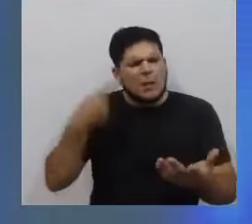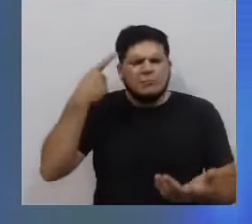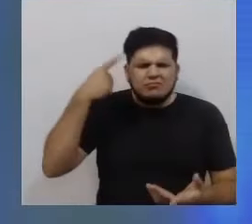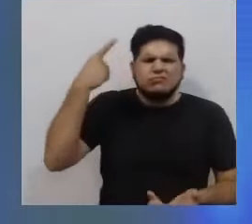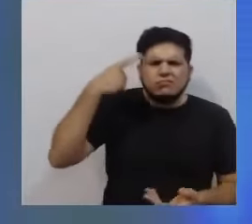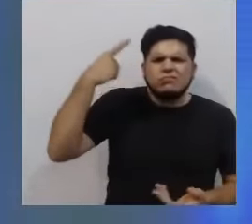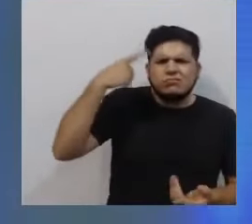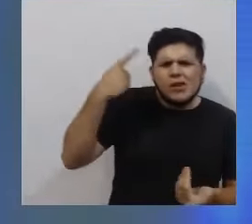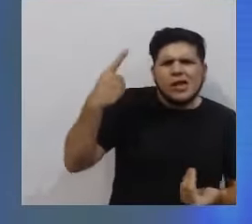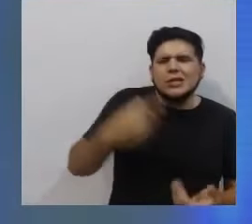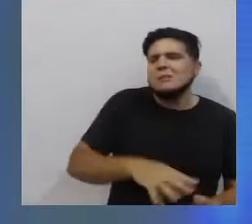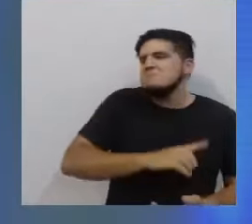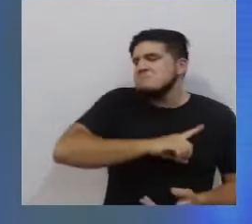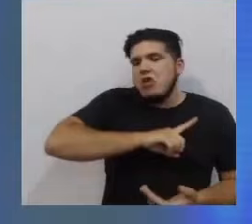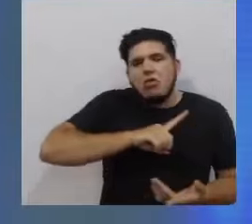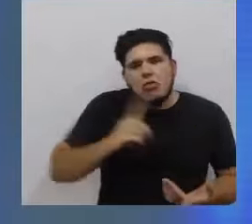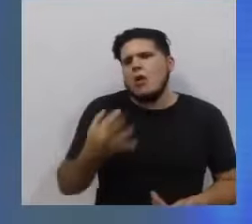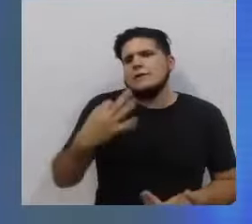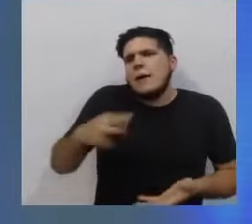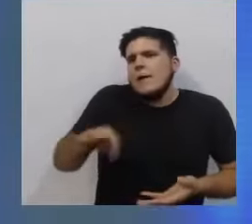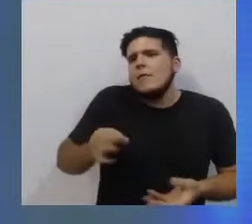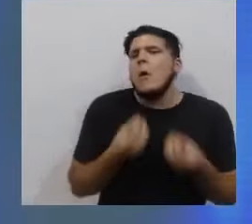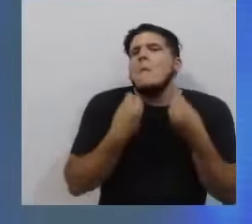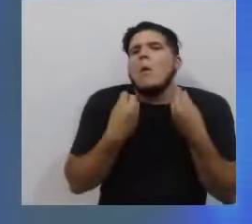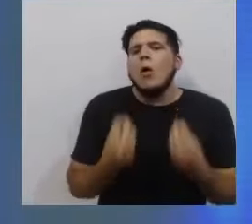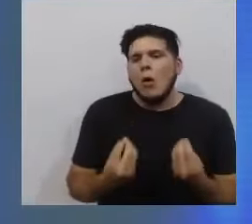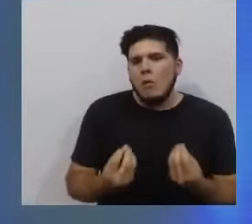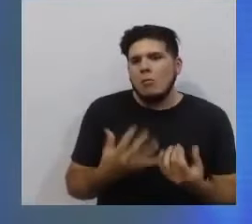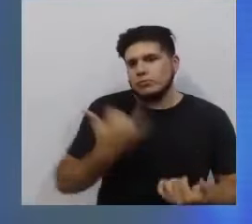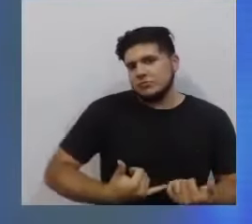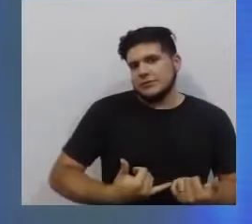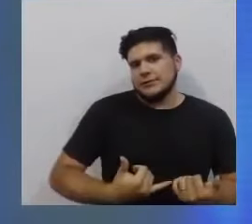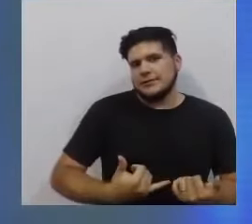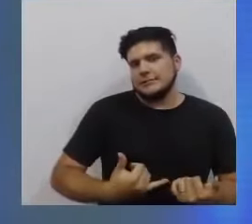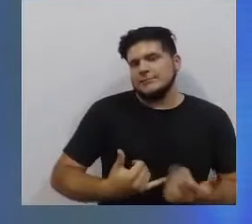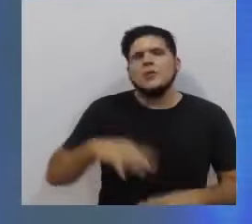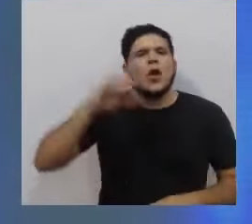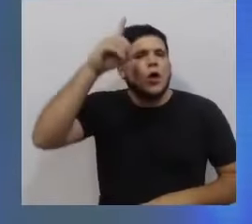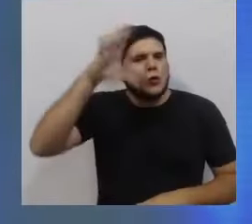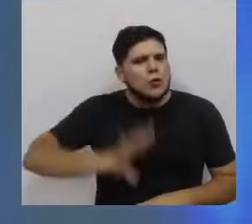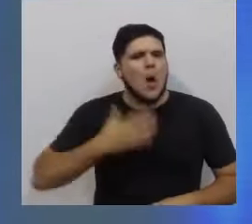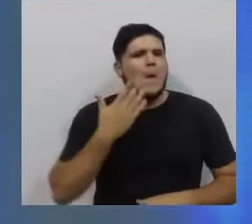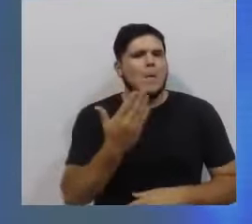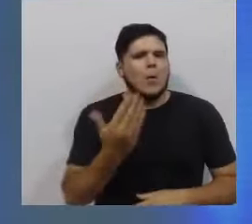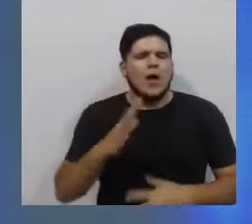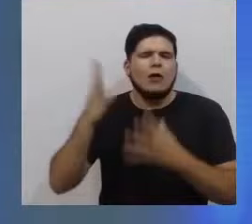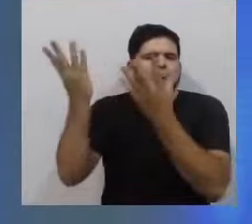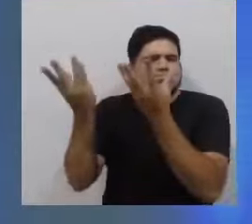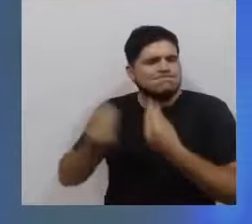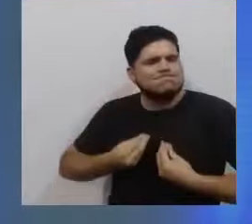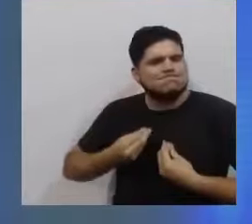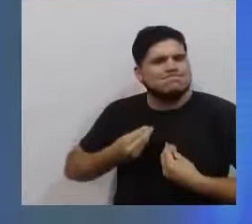comienza a saludarnos pero si creemos en dios si entendemos la palabra de dios si